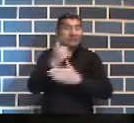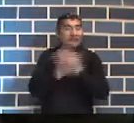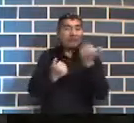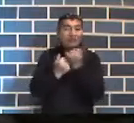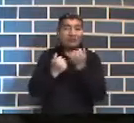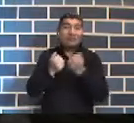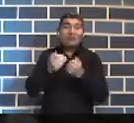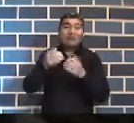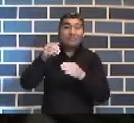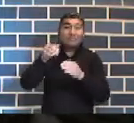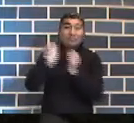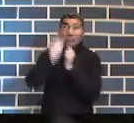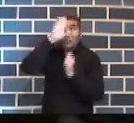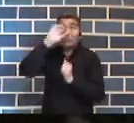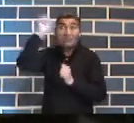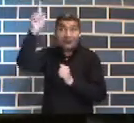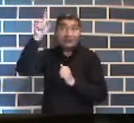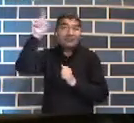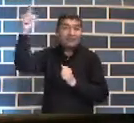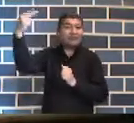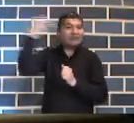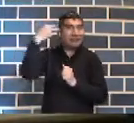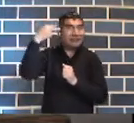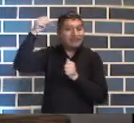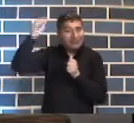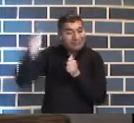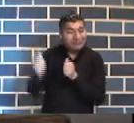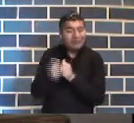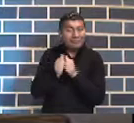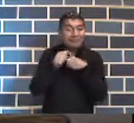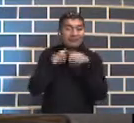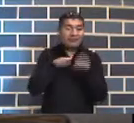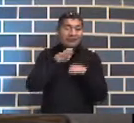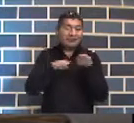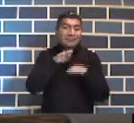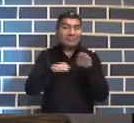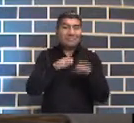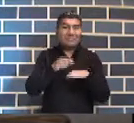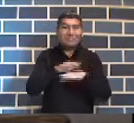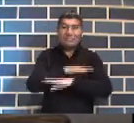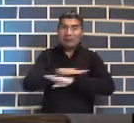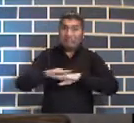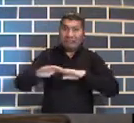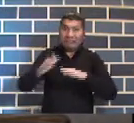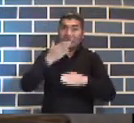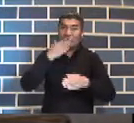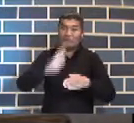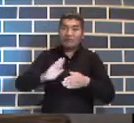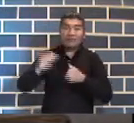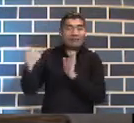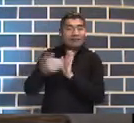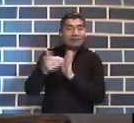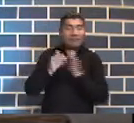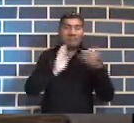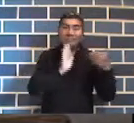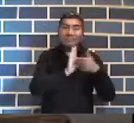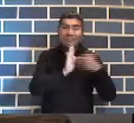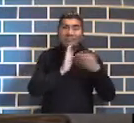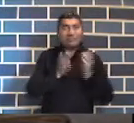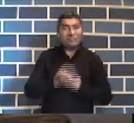que nos escucha que camina a nuestro lado y que no permite que nada malo nos pase